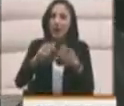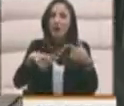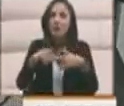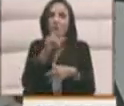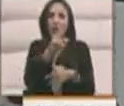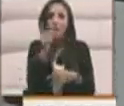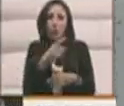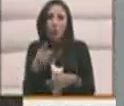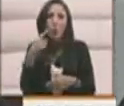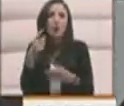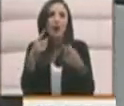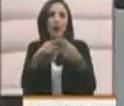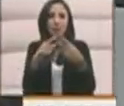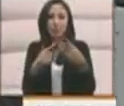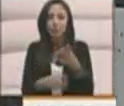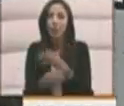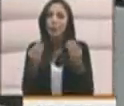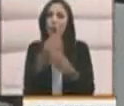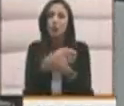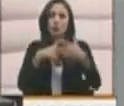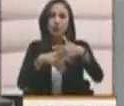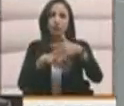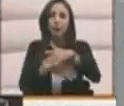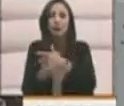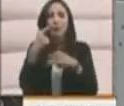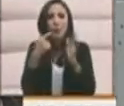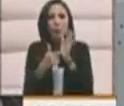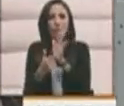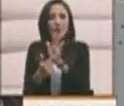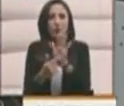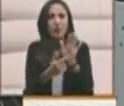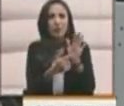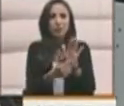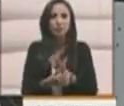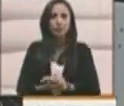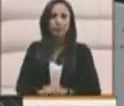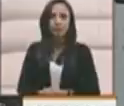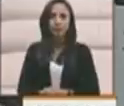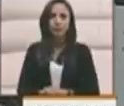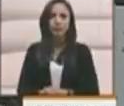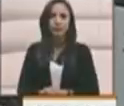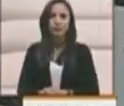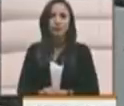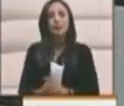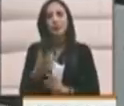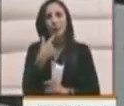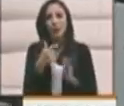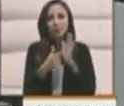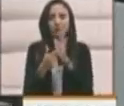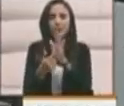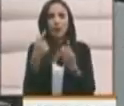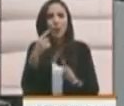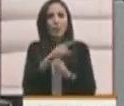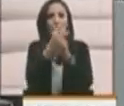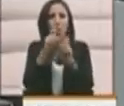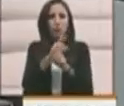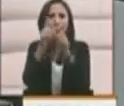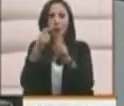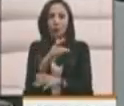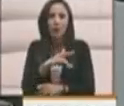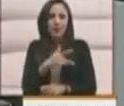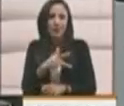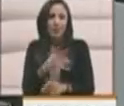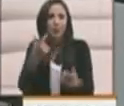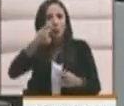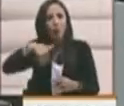Pero por lo pronto vamos a ver, y así lo recogieron los micrófonos de Leguana.tv, cuál fue el sentir